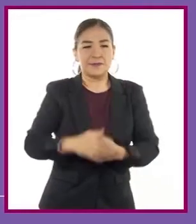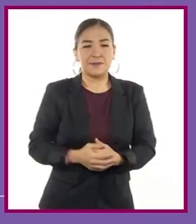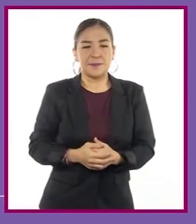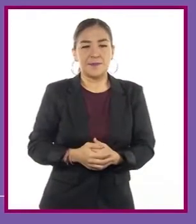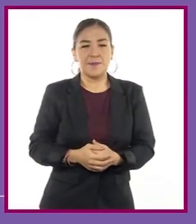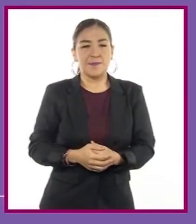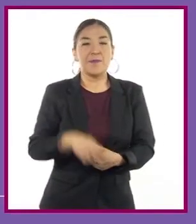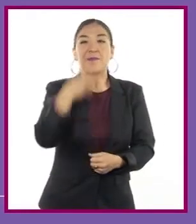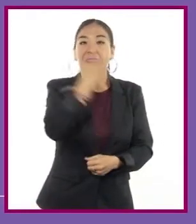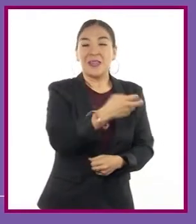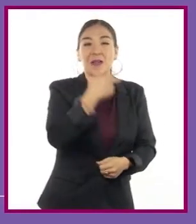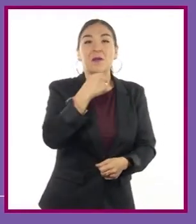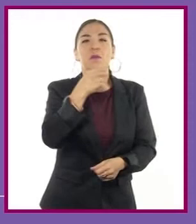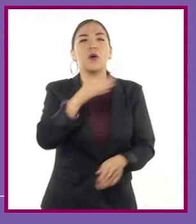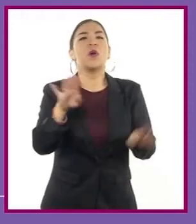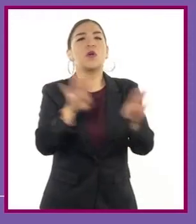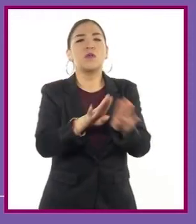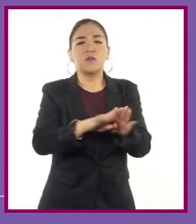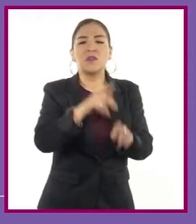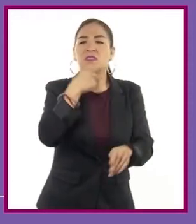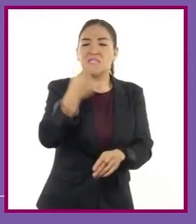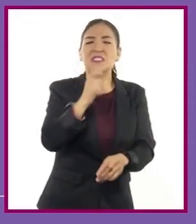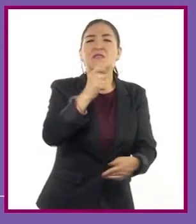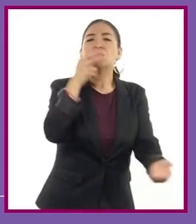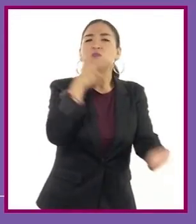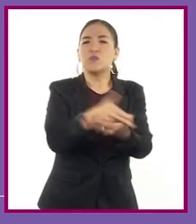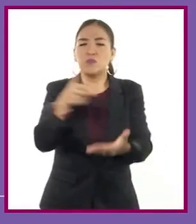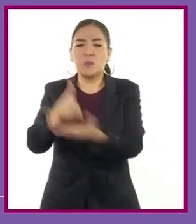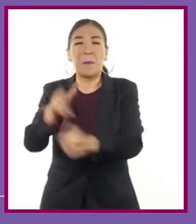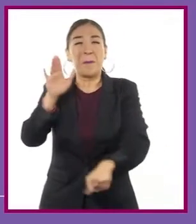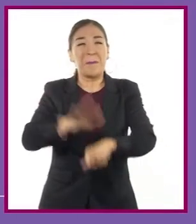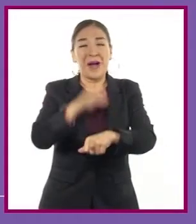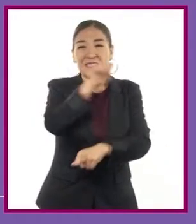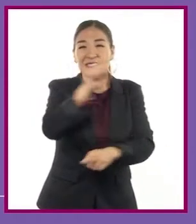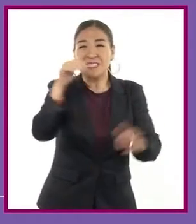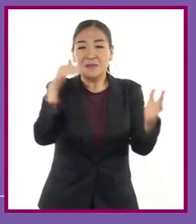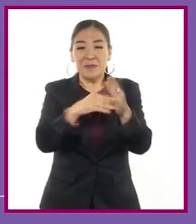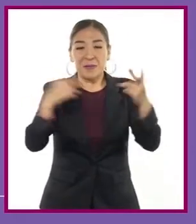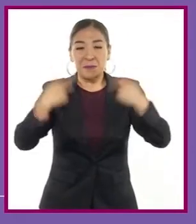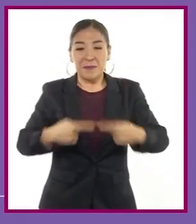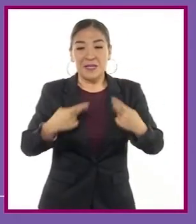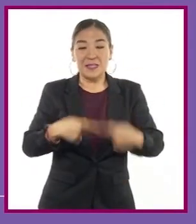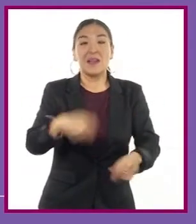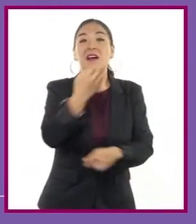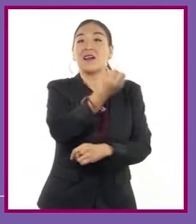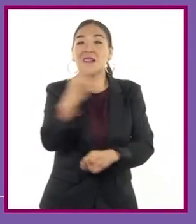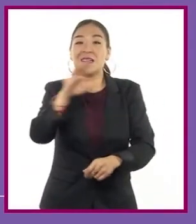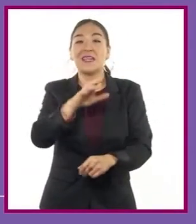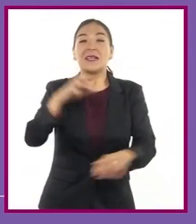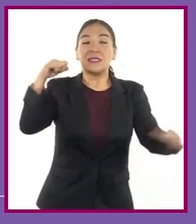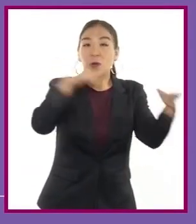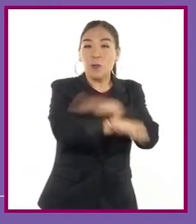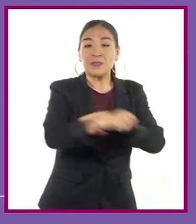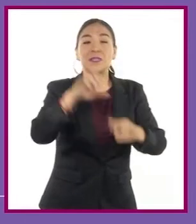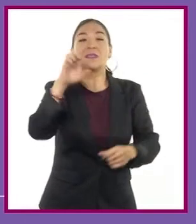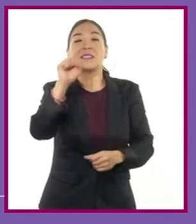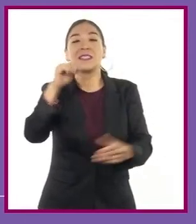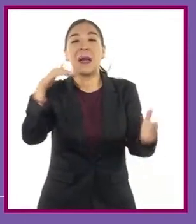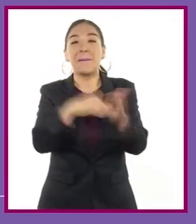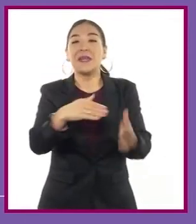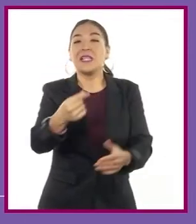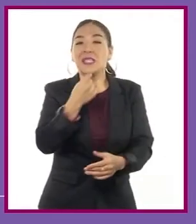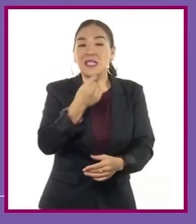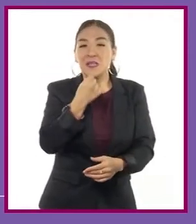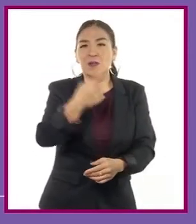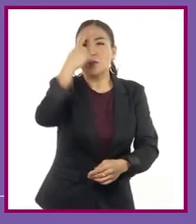ha sido señalado por la muerte de más de 100,000 personas y el secuestro de 60,000 niños. La